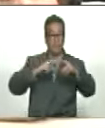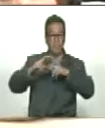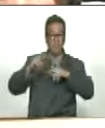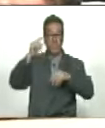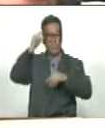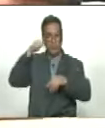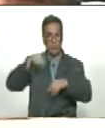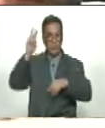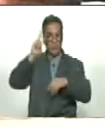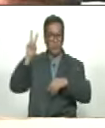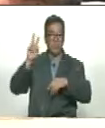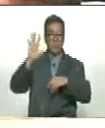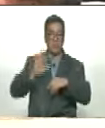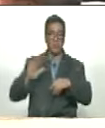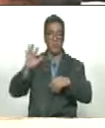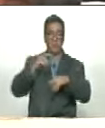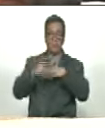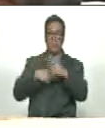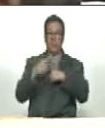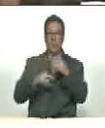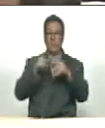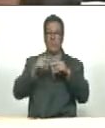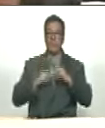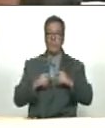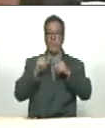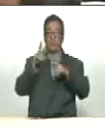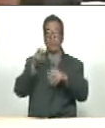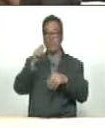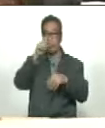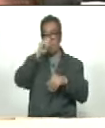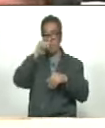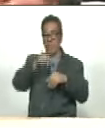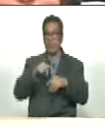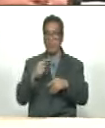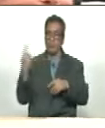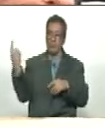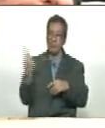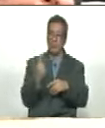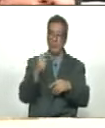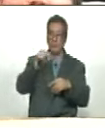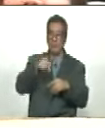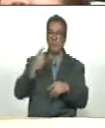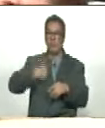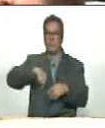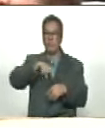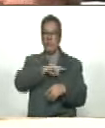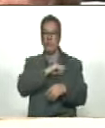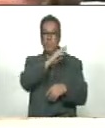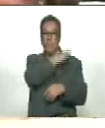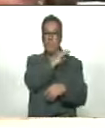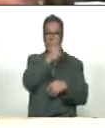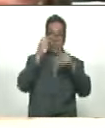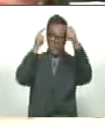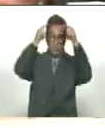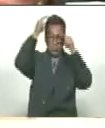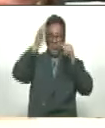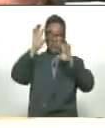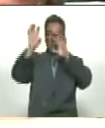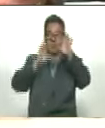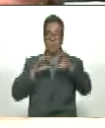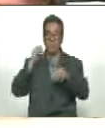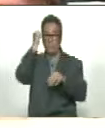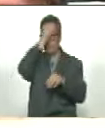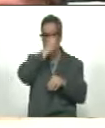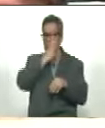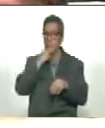hoy Venezuela ha establecido en esta nueva etapa, desde la llegada, por supuesto, de nuestro comandante Chávez con los países del